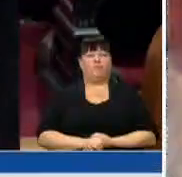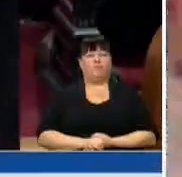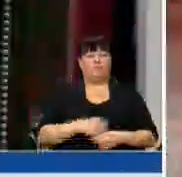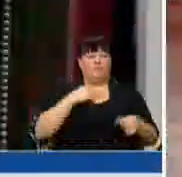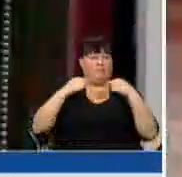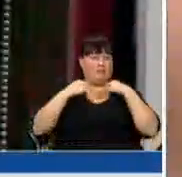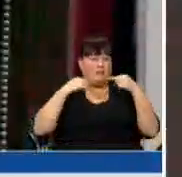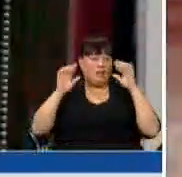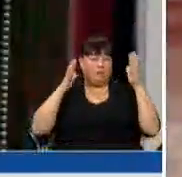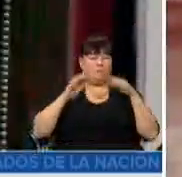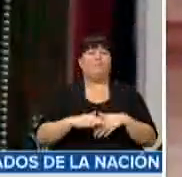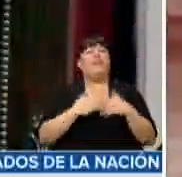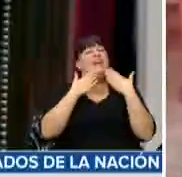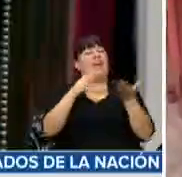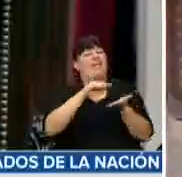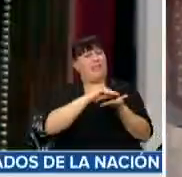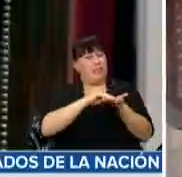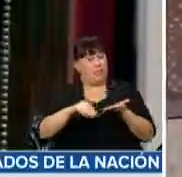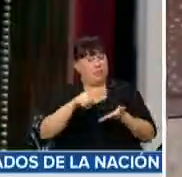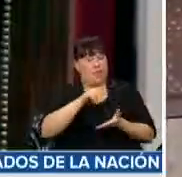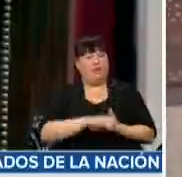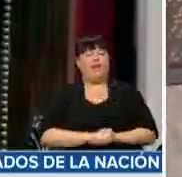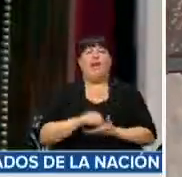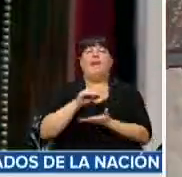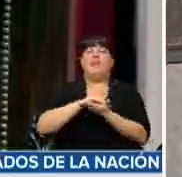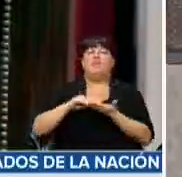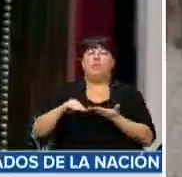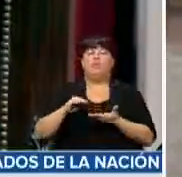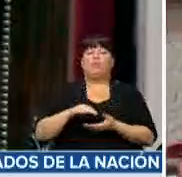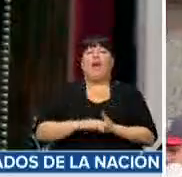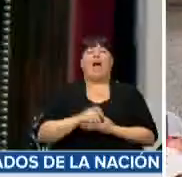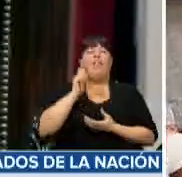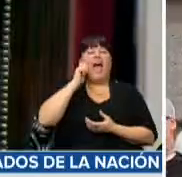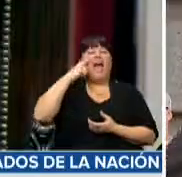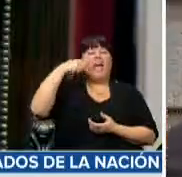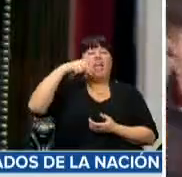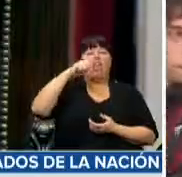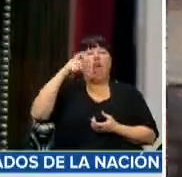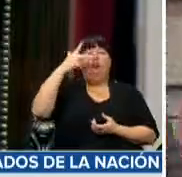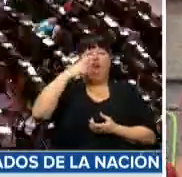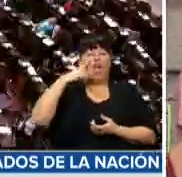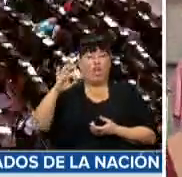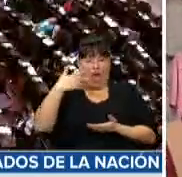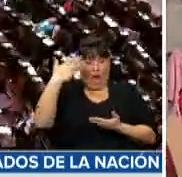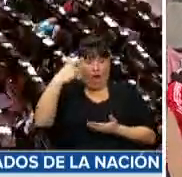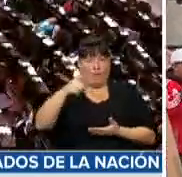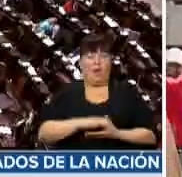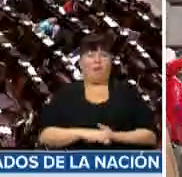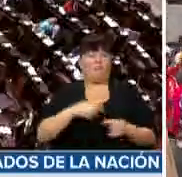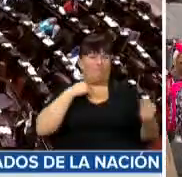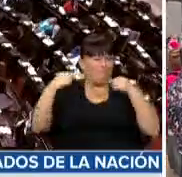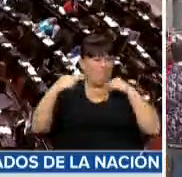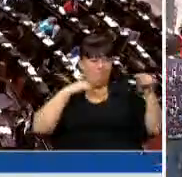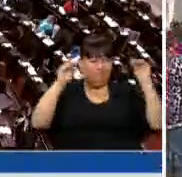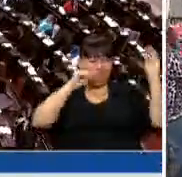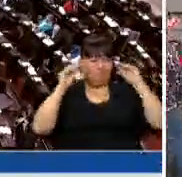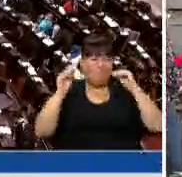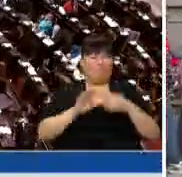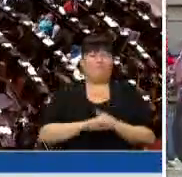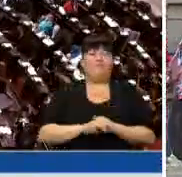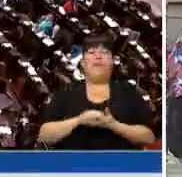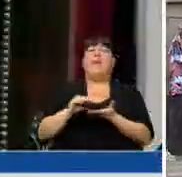país gracias diputado de Iglesias diputada Silvana en uso de la palabra